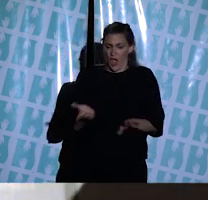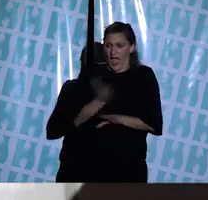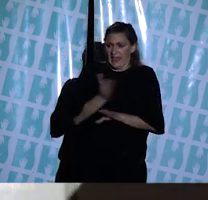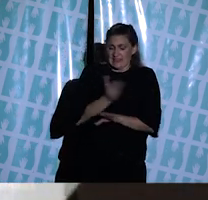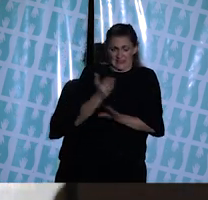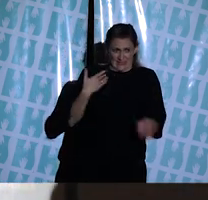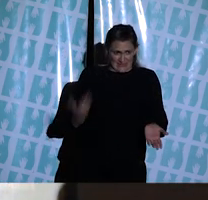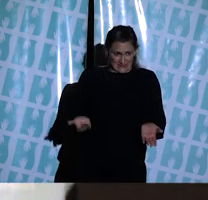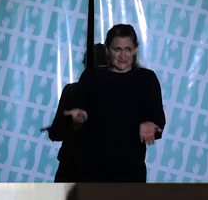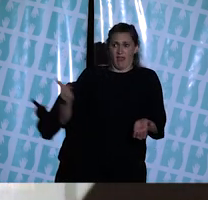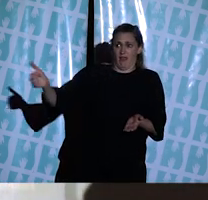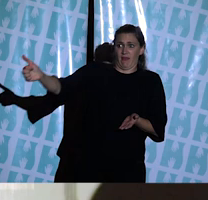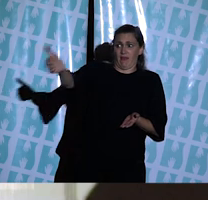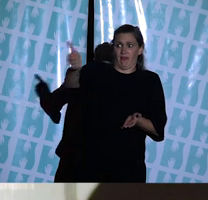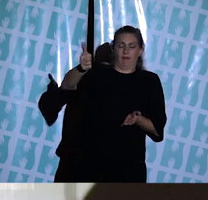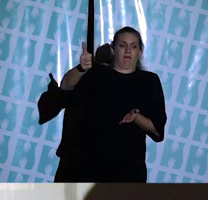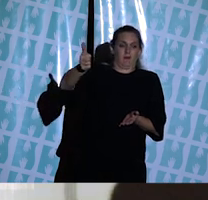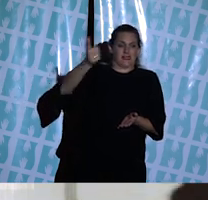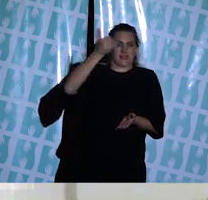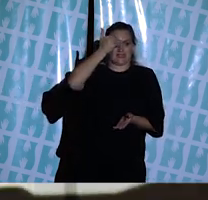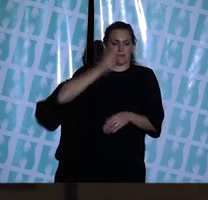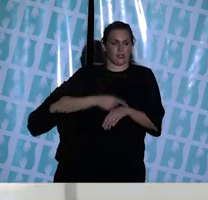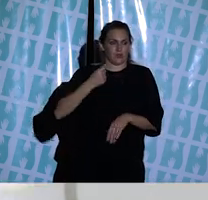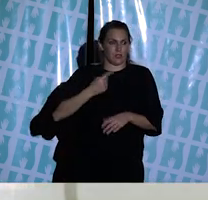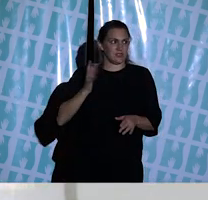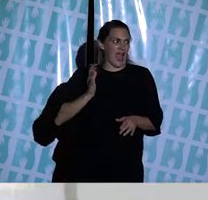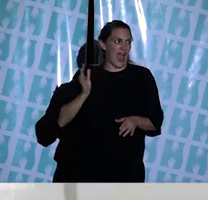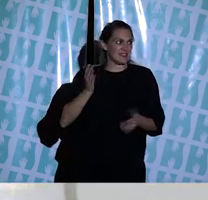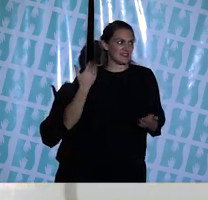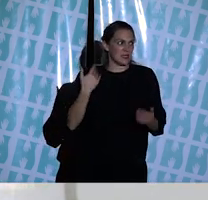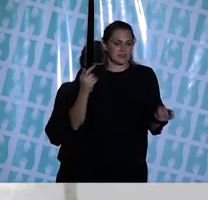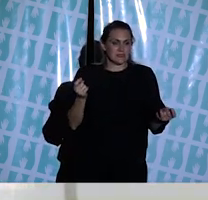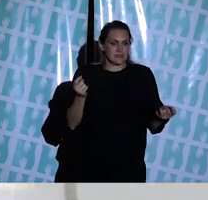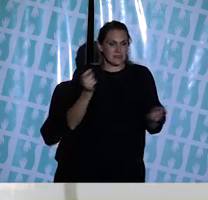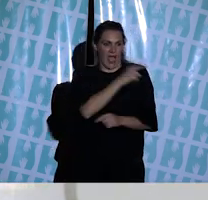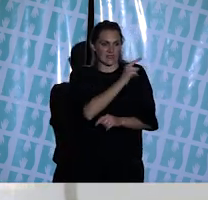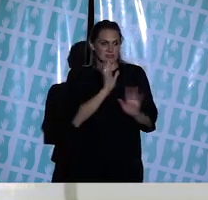dueño, pónganle 15 minutos antes, empieza a tener esta conducta.